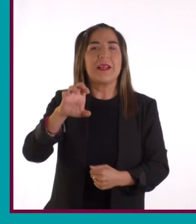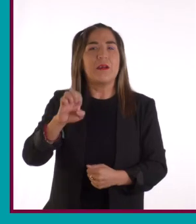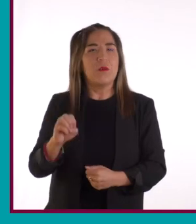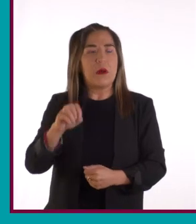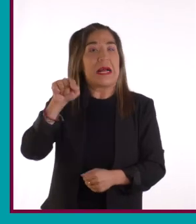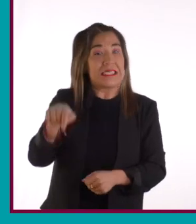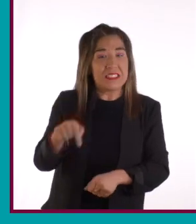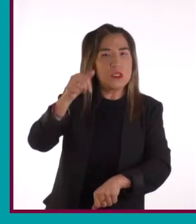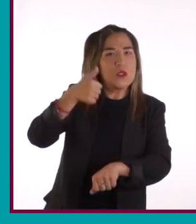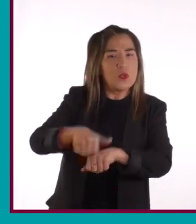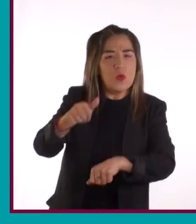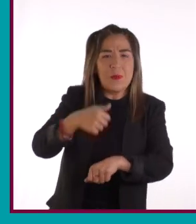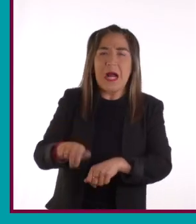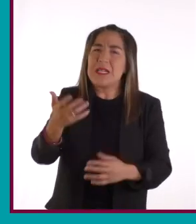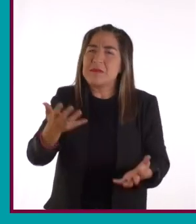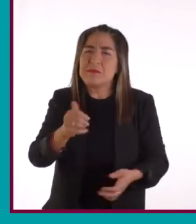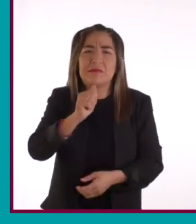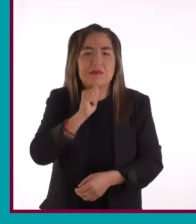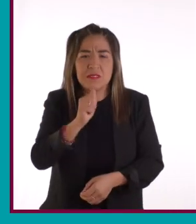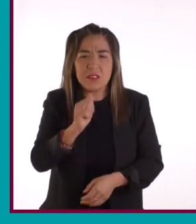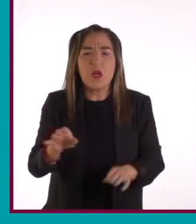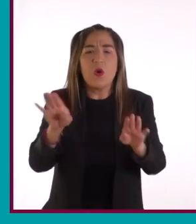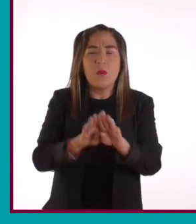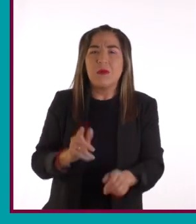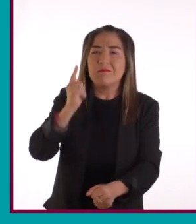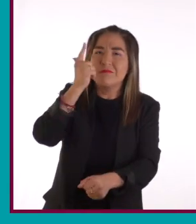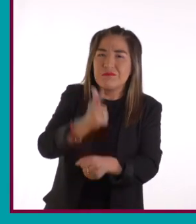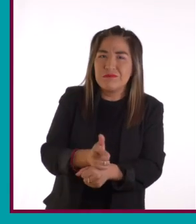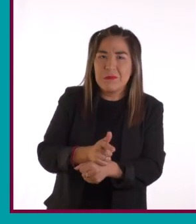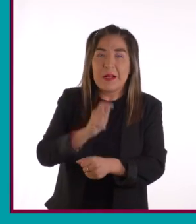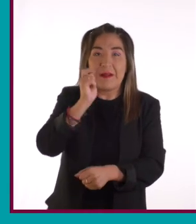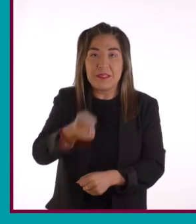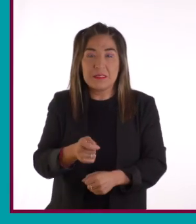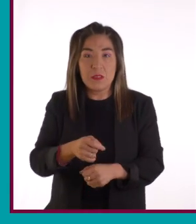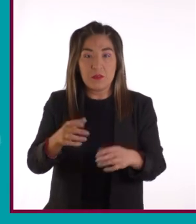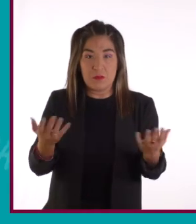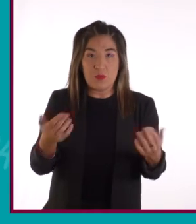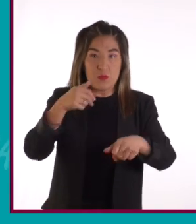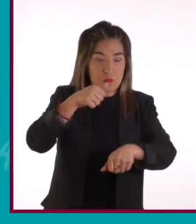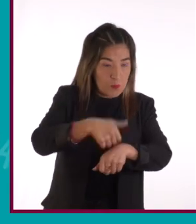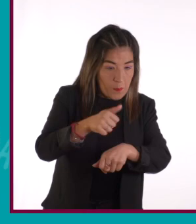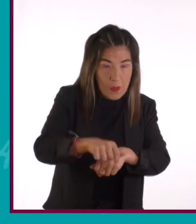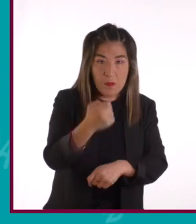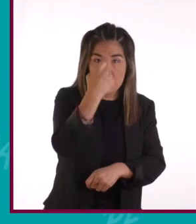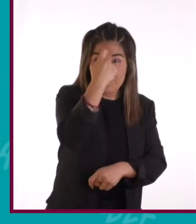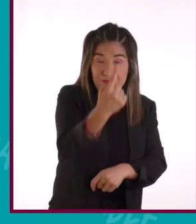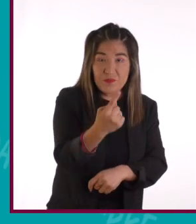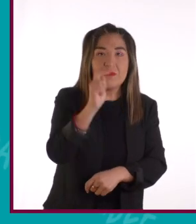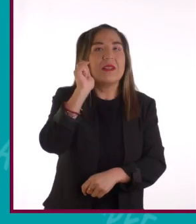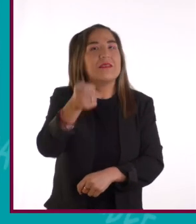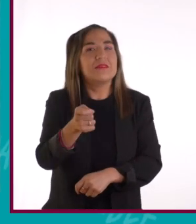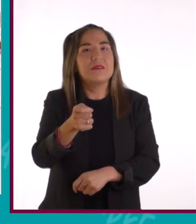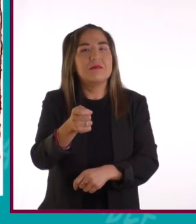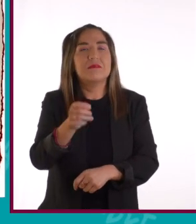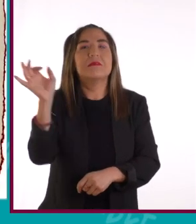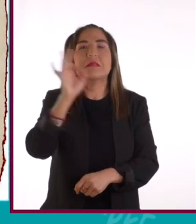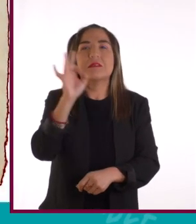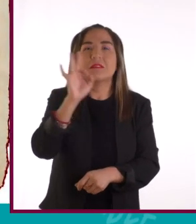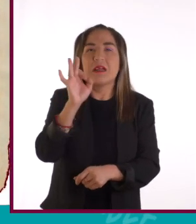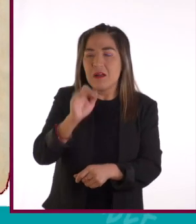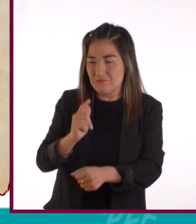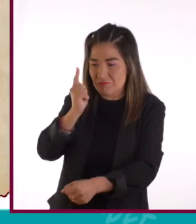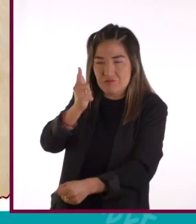antigüedad describieran este número irracional, comenzaron a detectar que, más que ser una invención, podría tratarse de